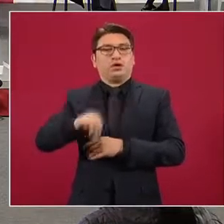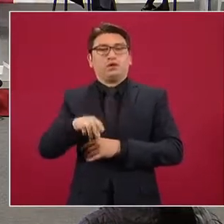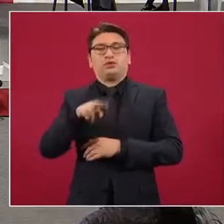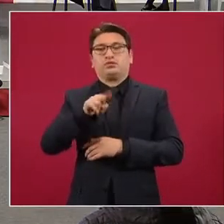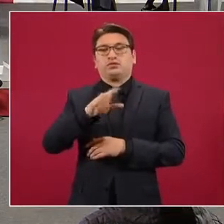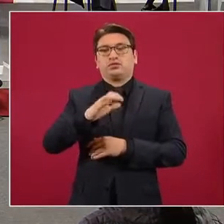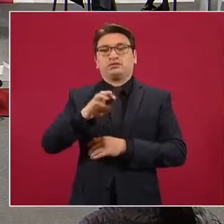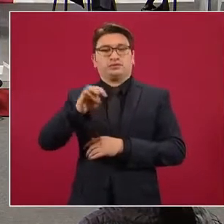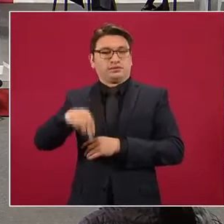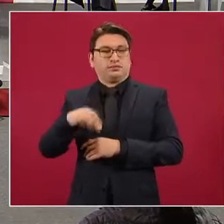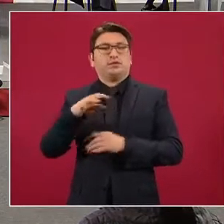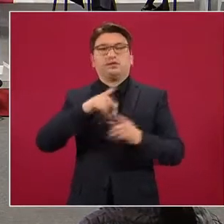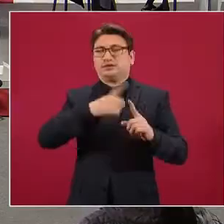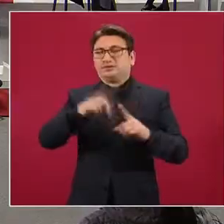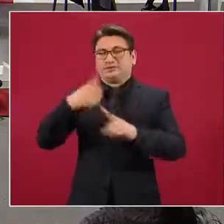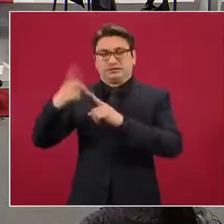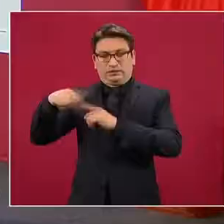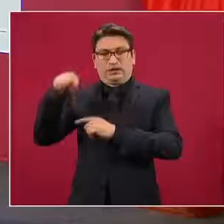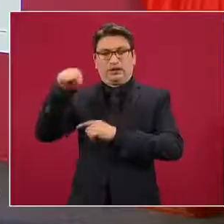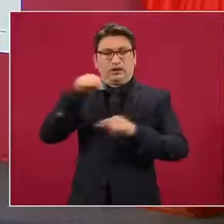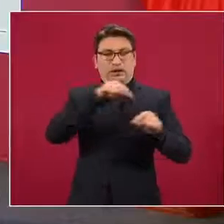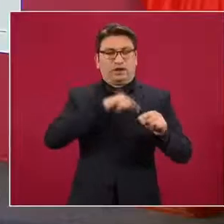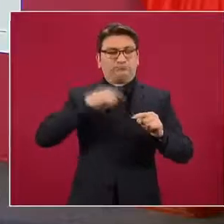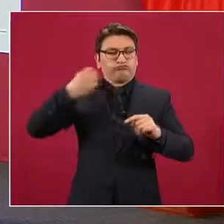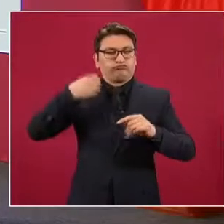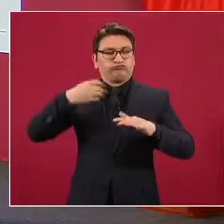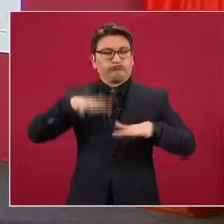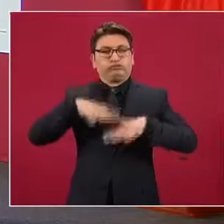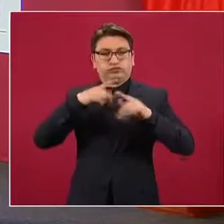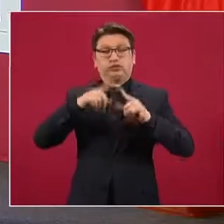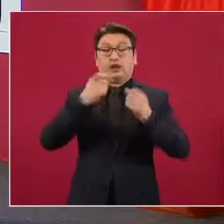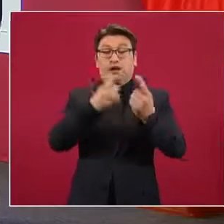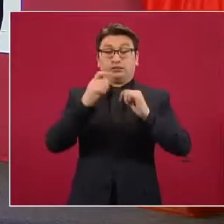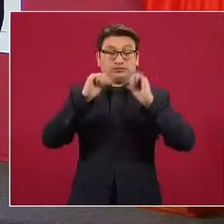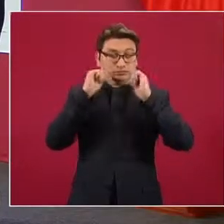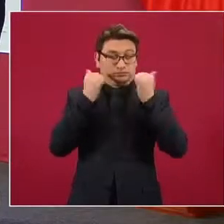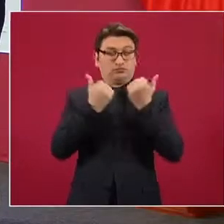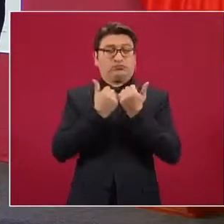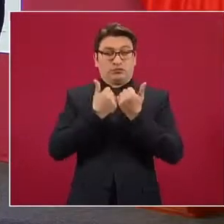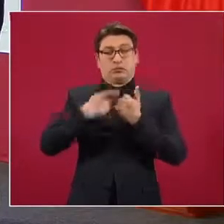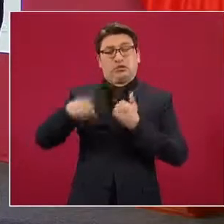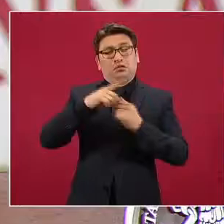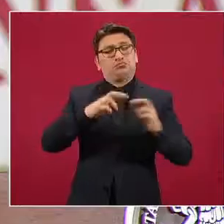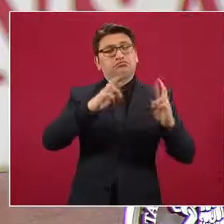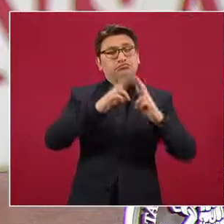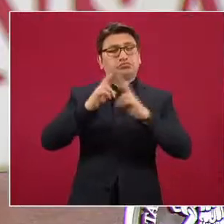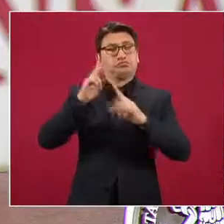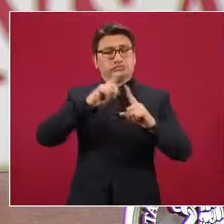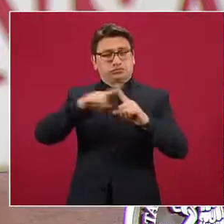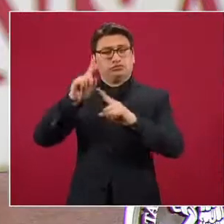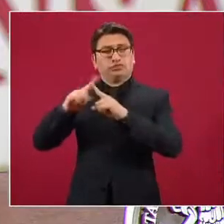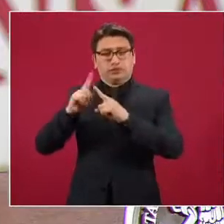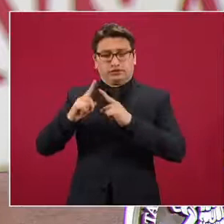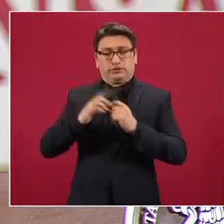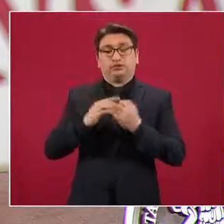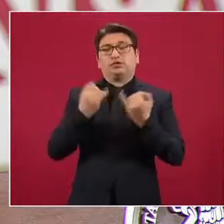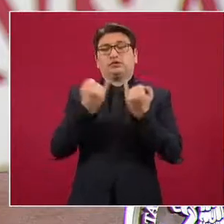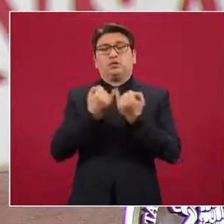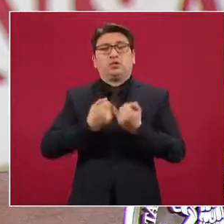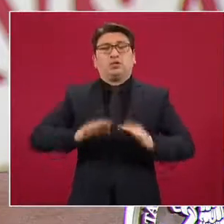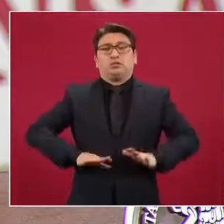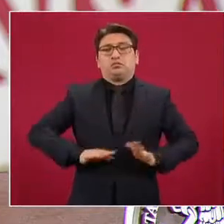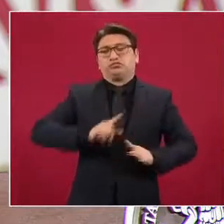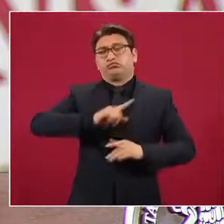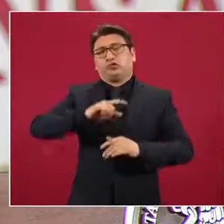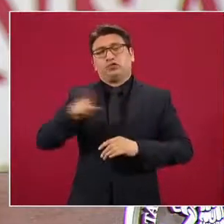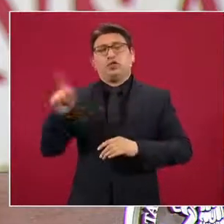UACM, entre otras, y pues algunas asociaciones religiosas y de otro carácter que les